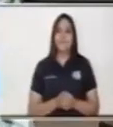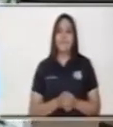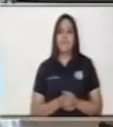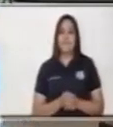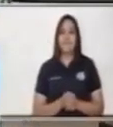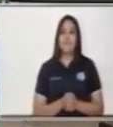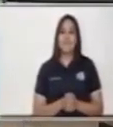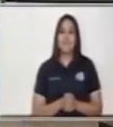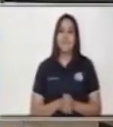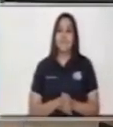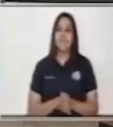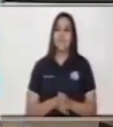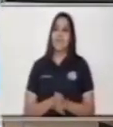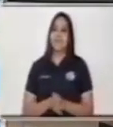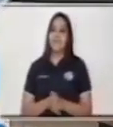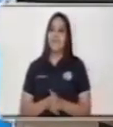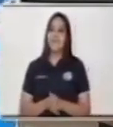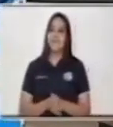Ok,